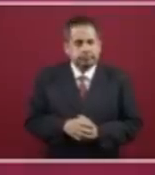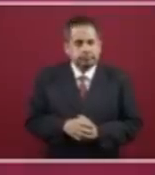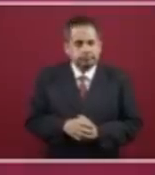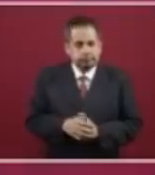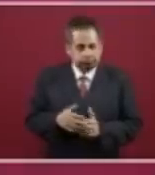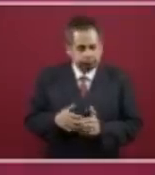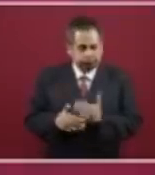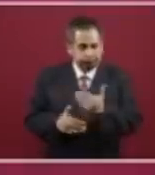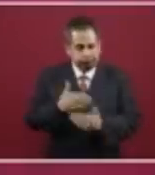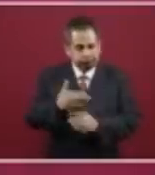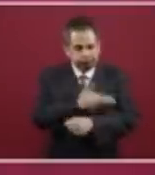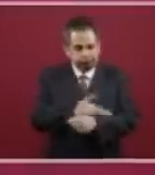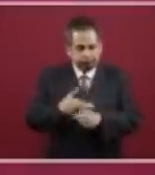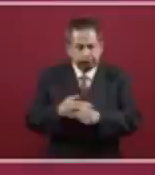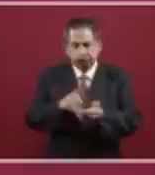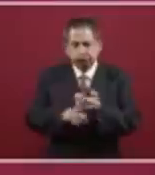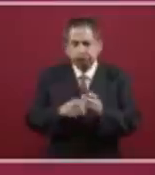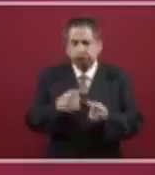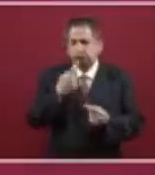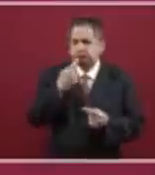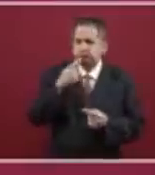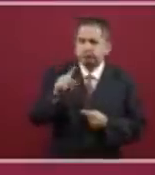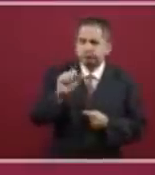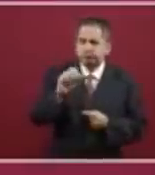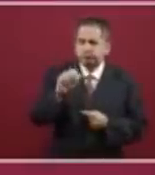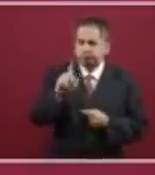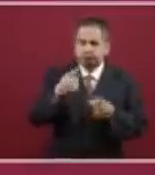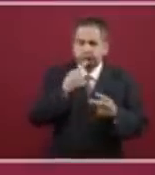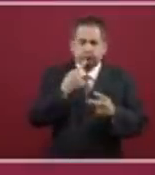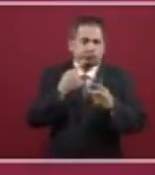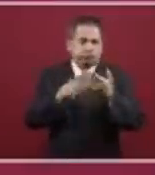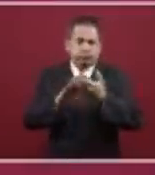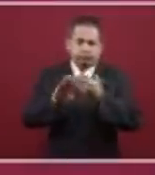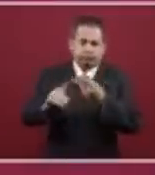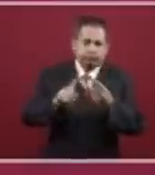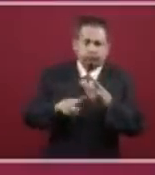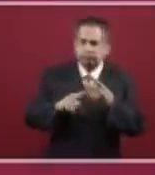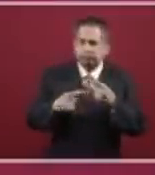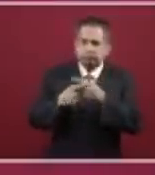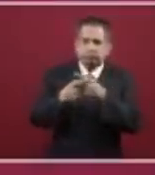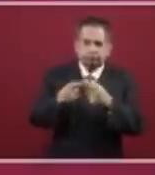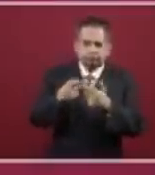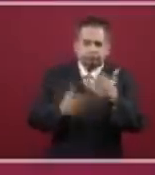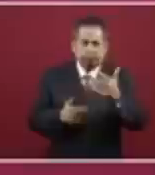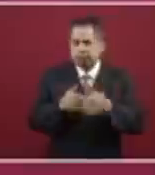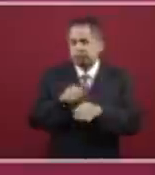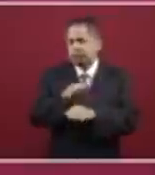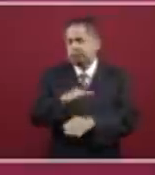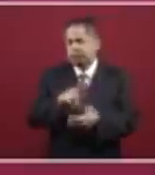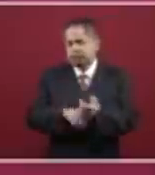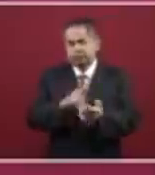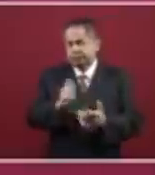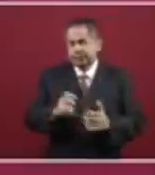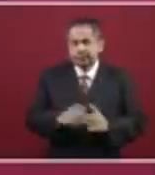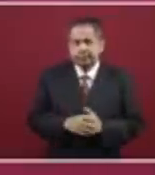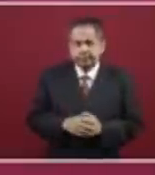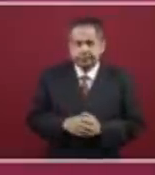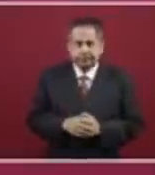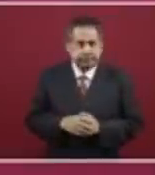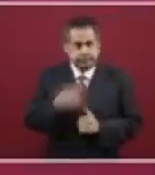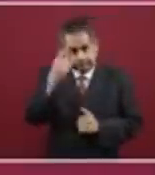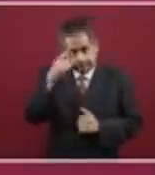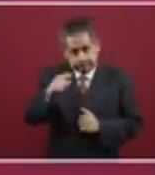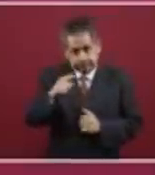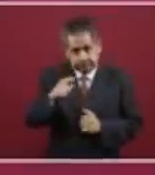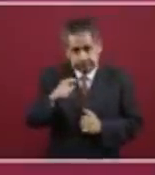ya sea por amparos presentados, controversias, acerca de la disminución